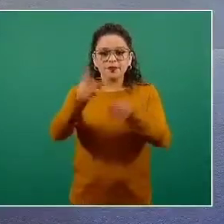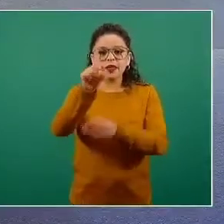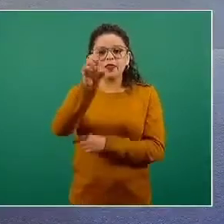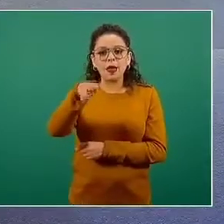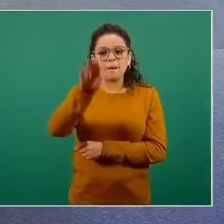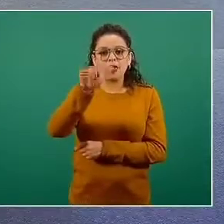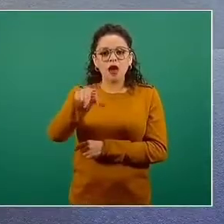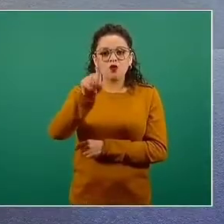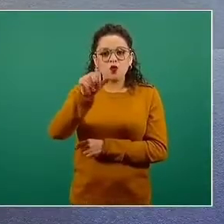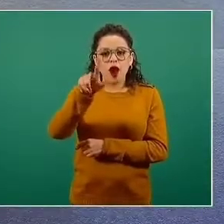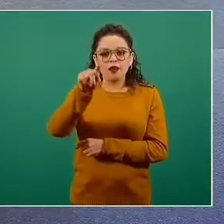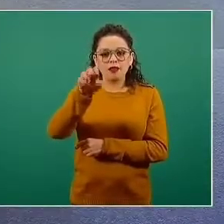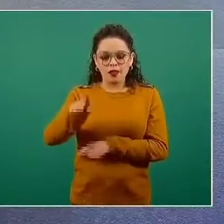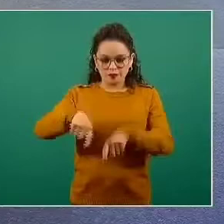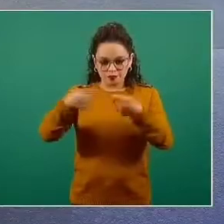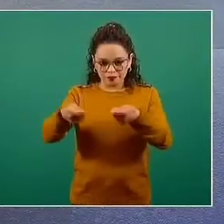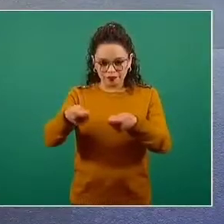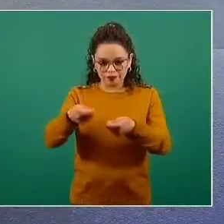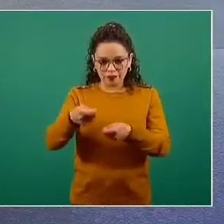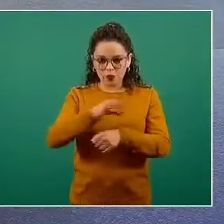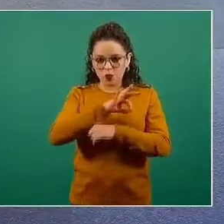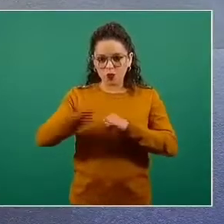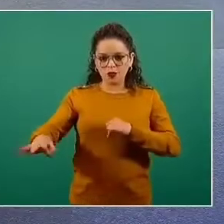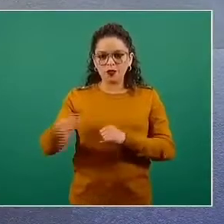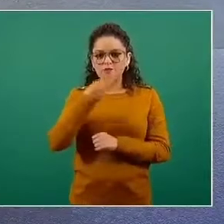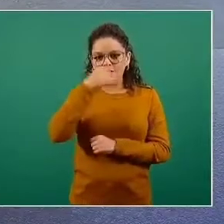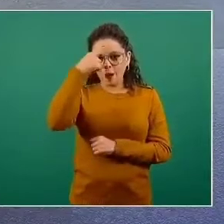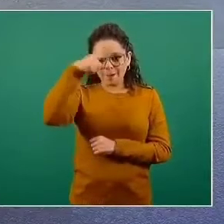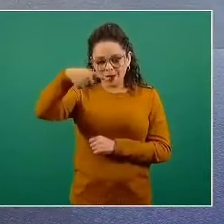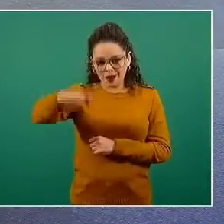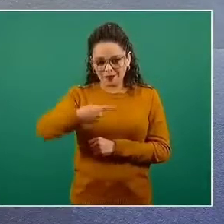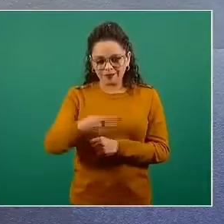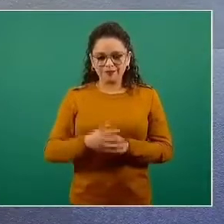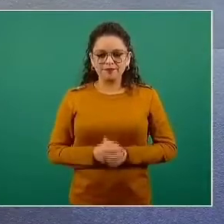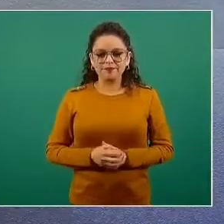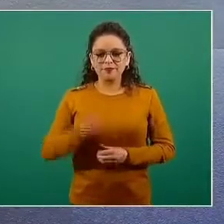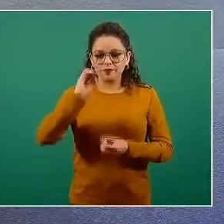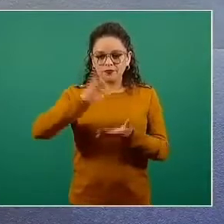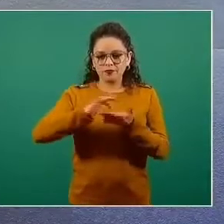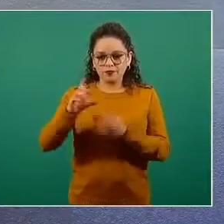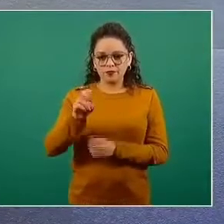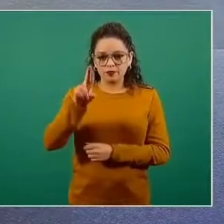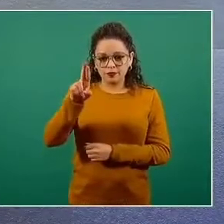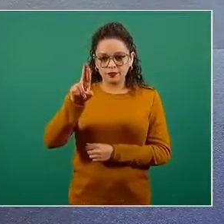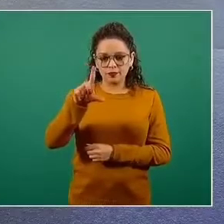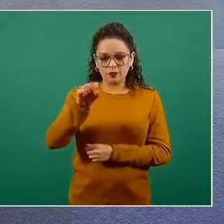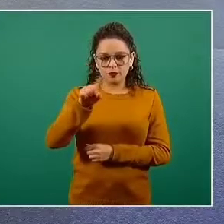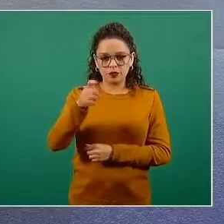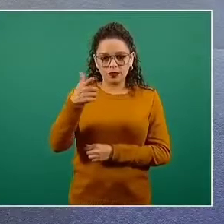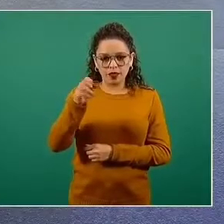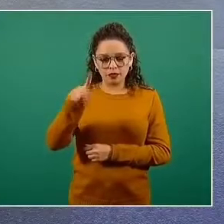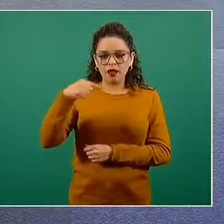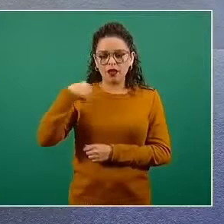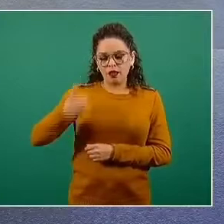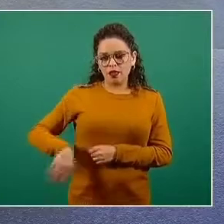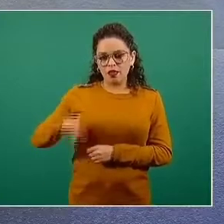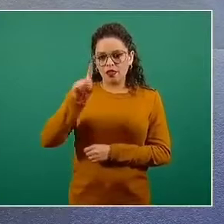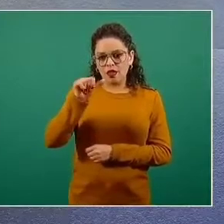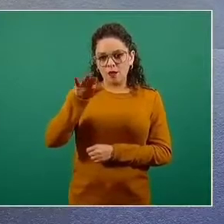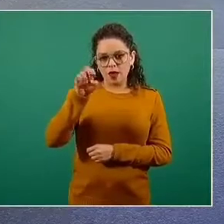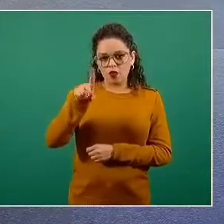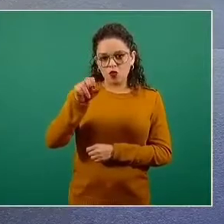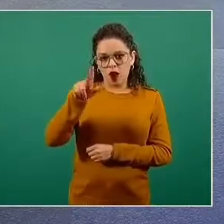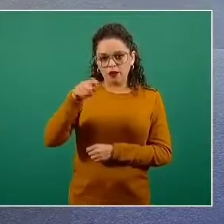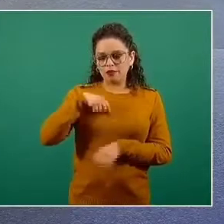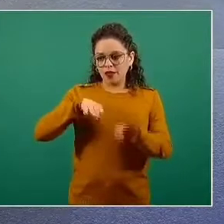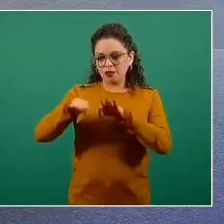Duarte los últimos minuto y 20 segundos. Sí, gracias, doctor López-Gatell. Demián Duarte, es canal de YouTube y Sonora Power y de Lobos FM.